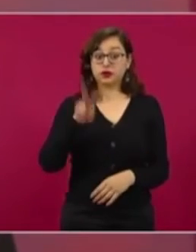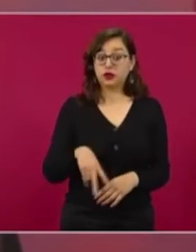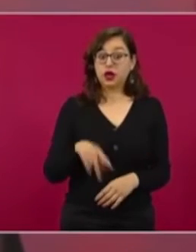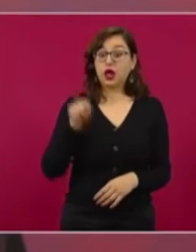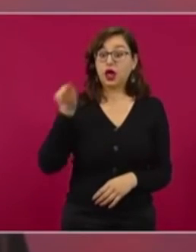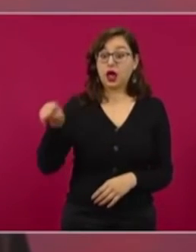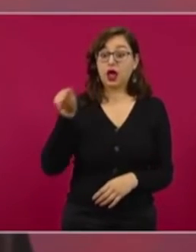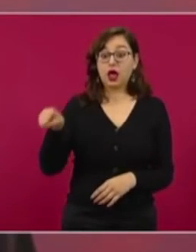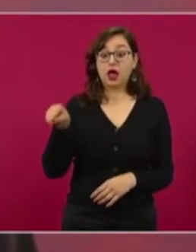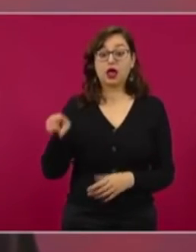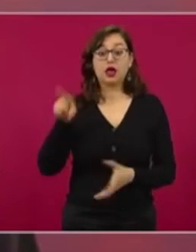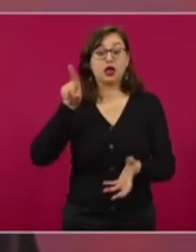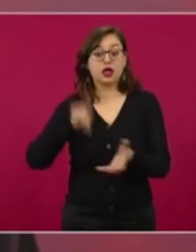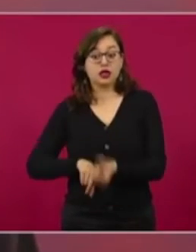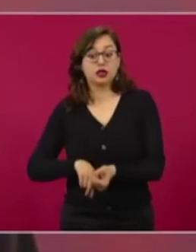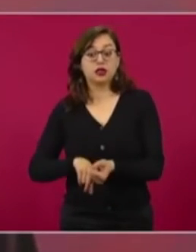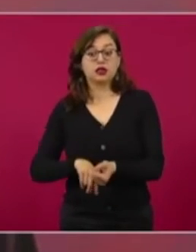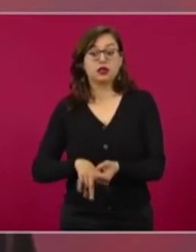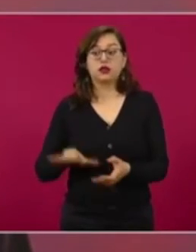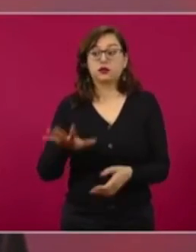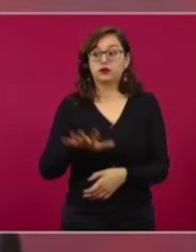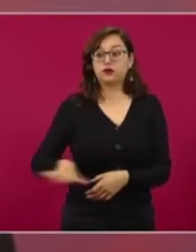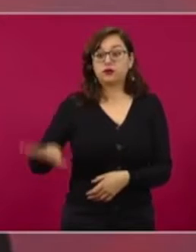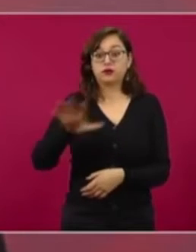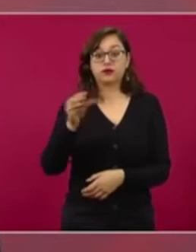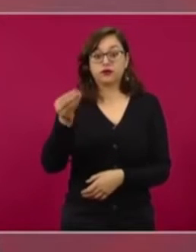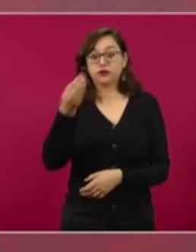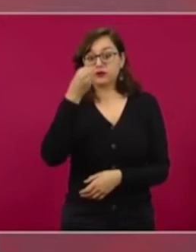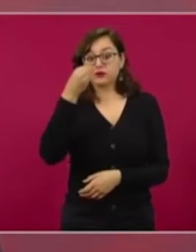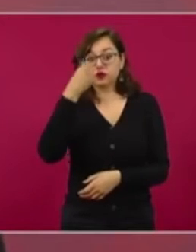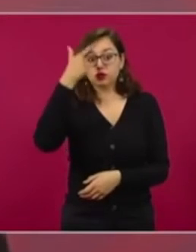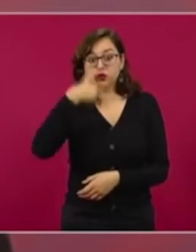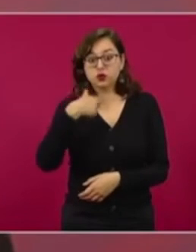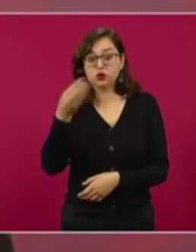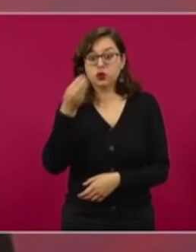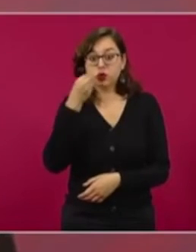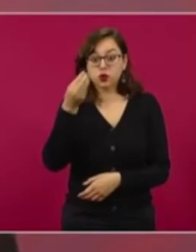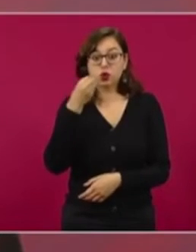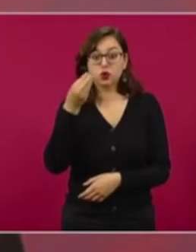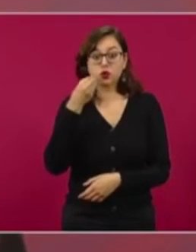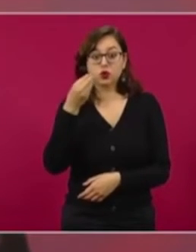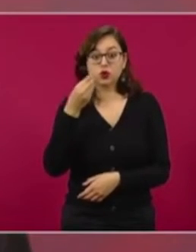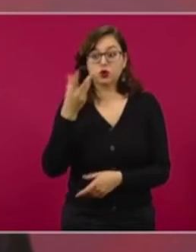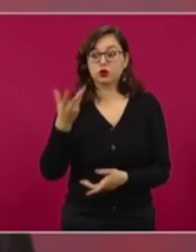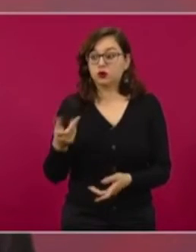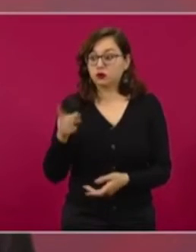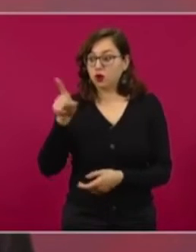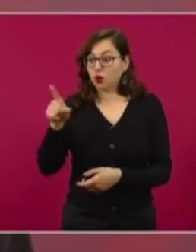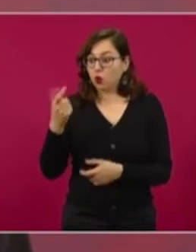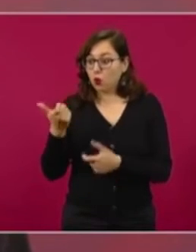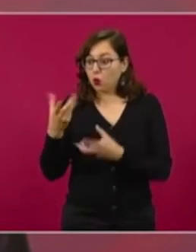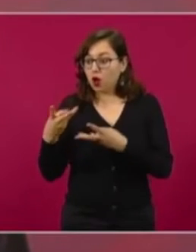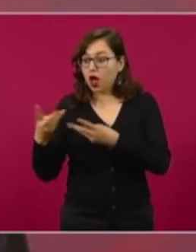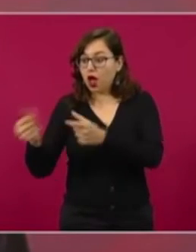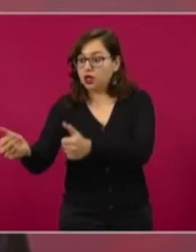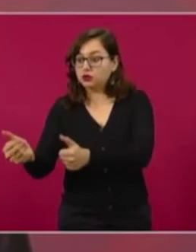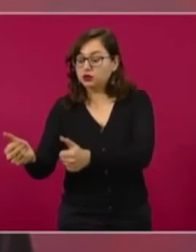es con lo que yo como en un mes,